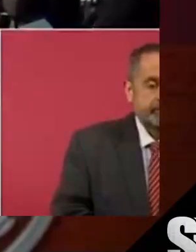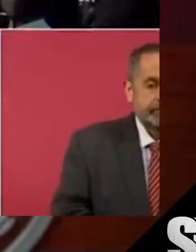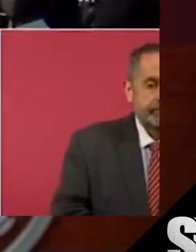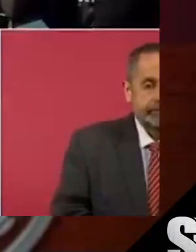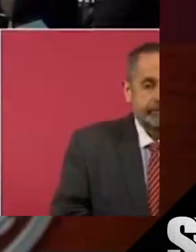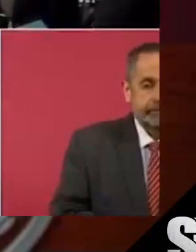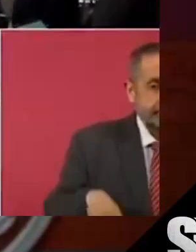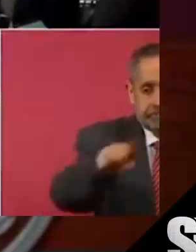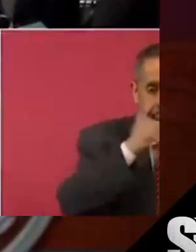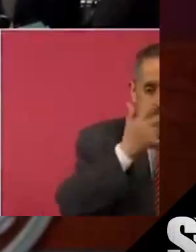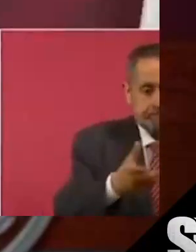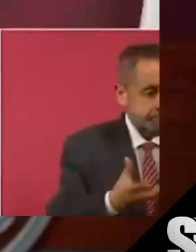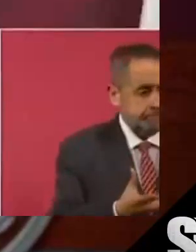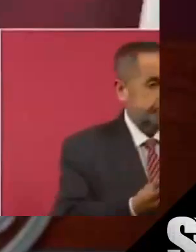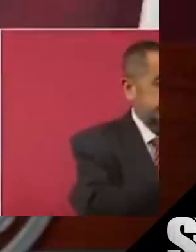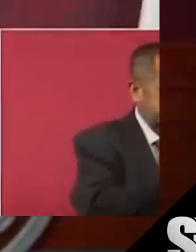un camino,